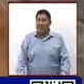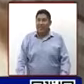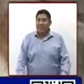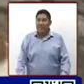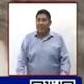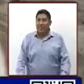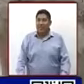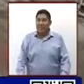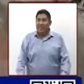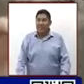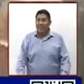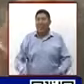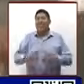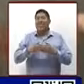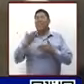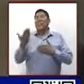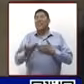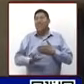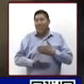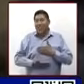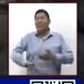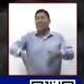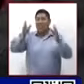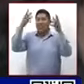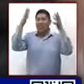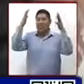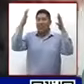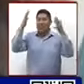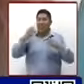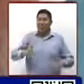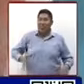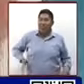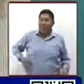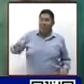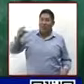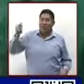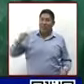Ahí está, les están dando la bienvenida. Les están dando la bienvenida a los cachorros. Mira.